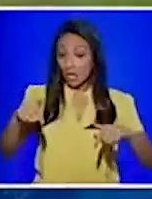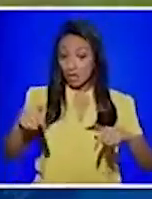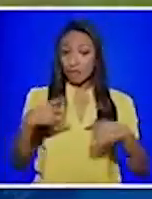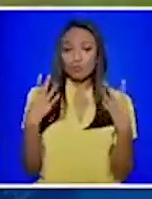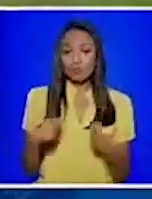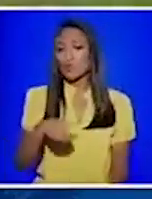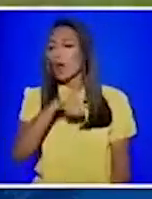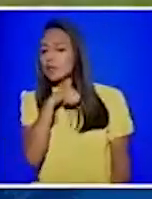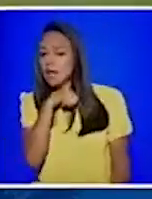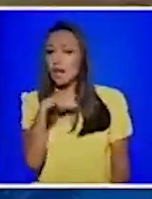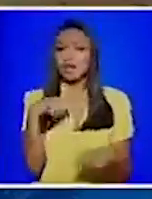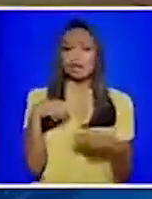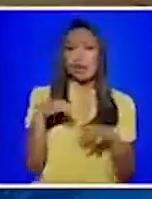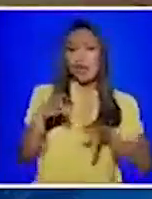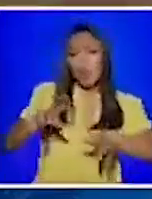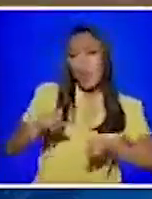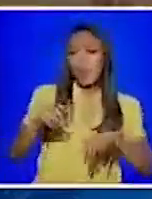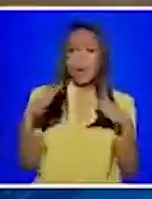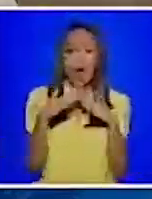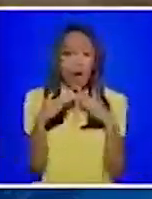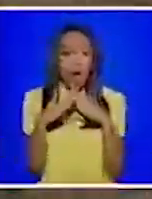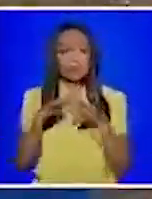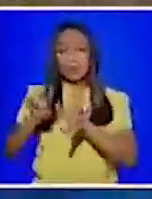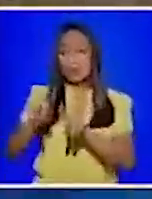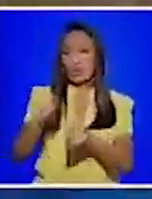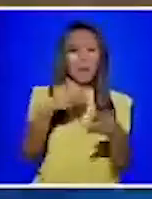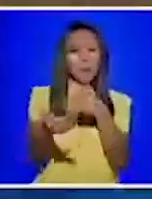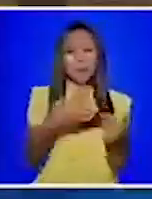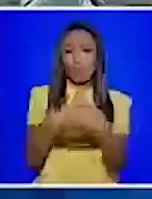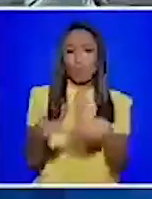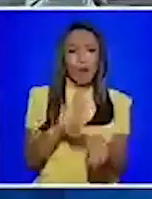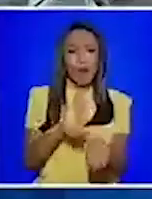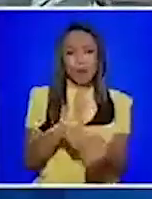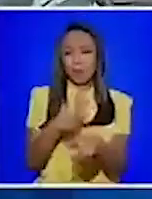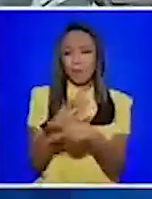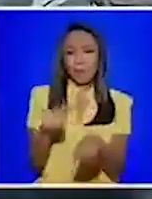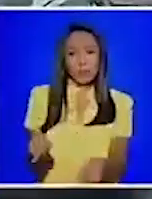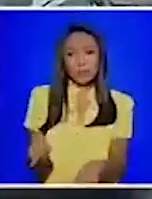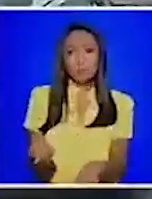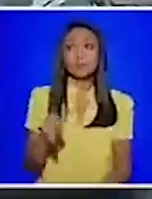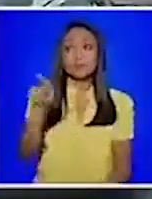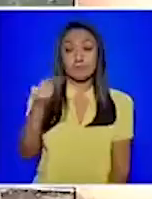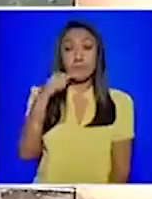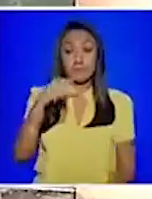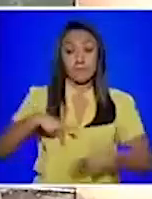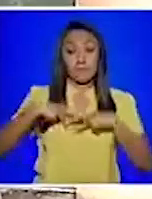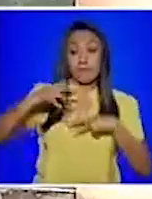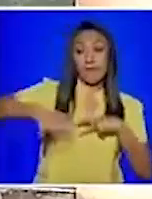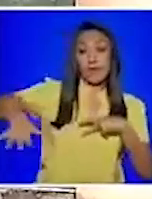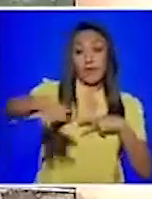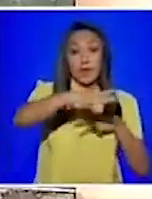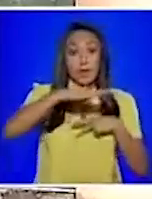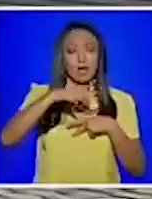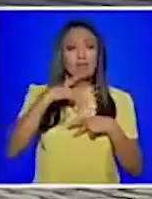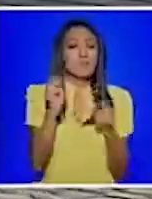apuñalamientos roban a casas roban a cualquier hora del día los vecinos de la etapa 4 están atemorizados y